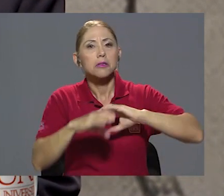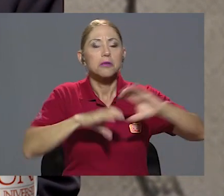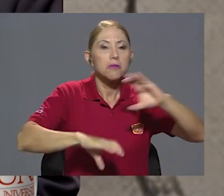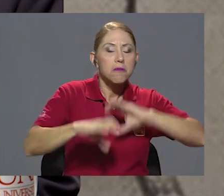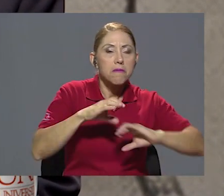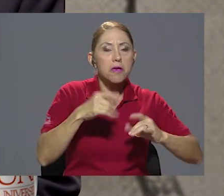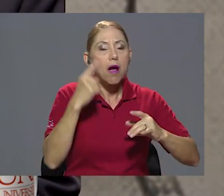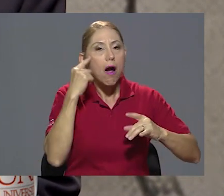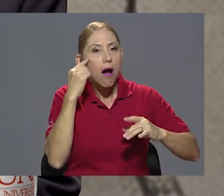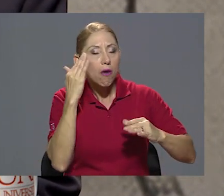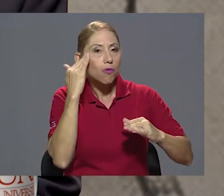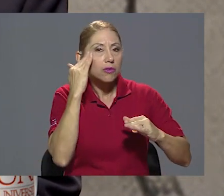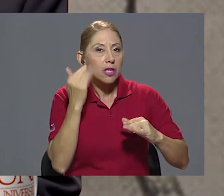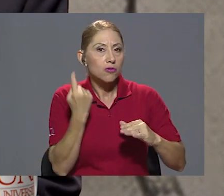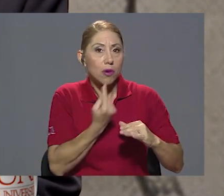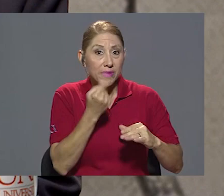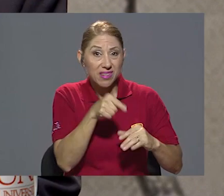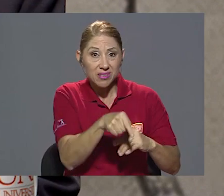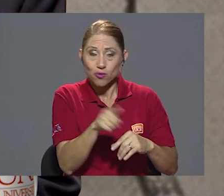que también tenga